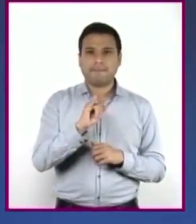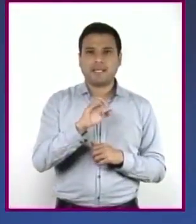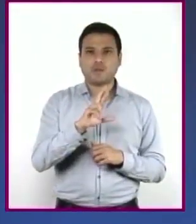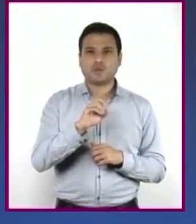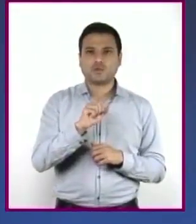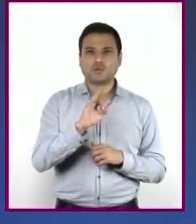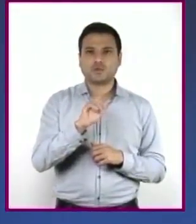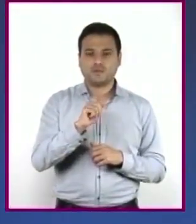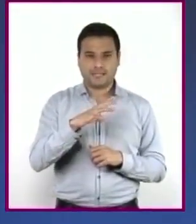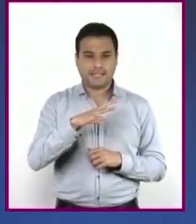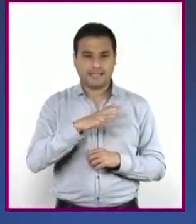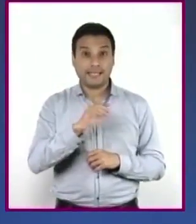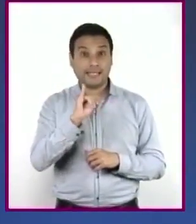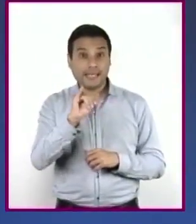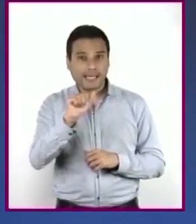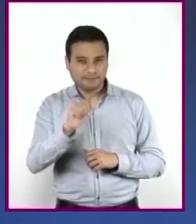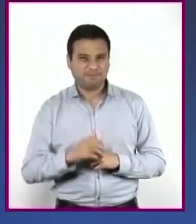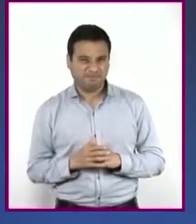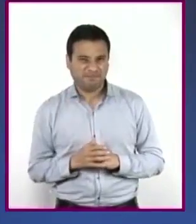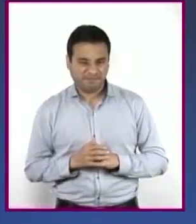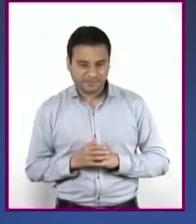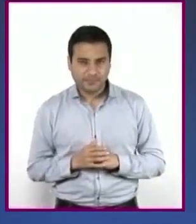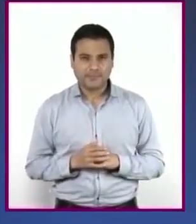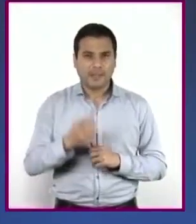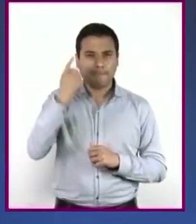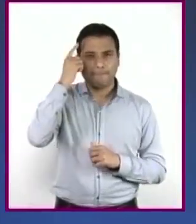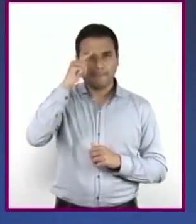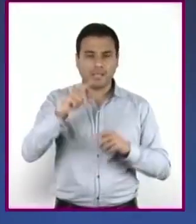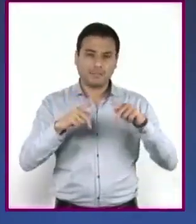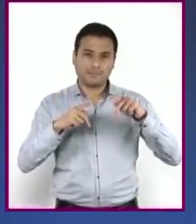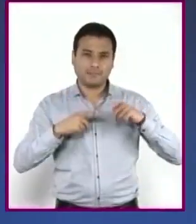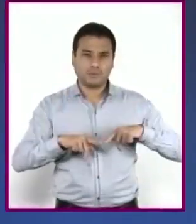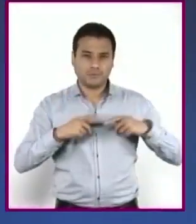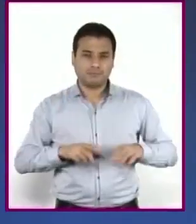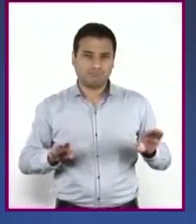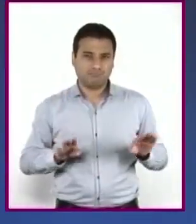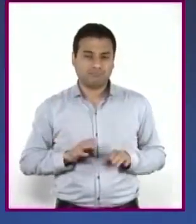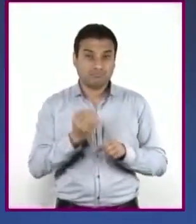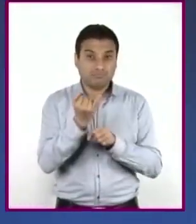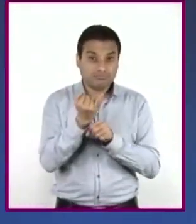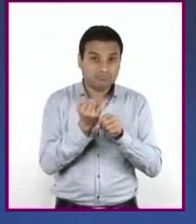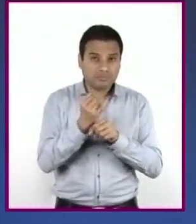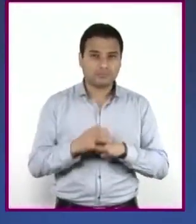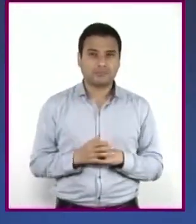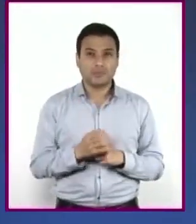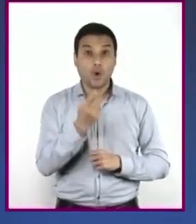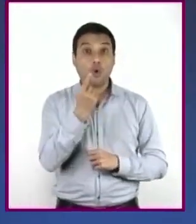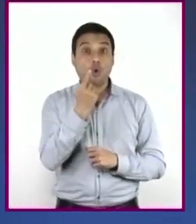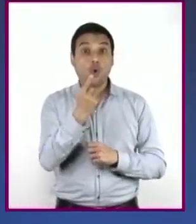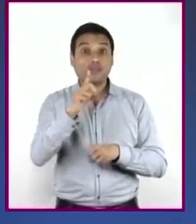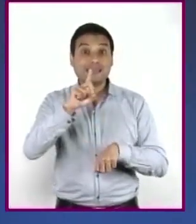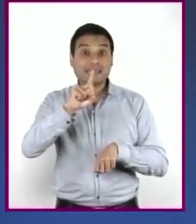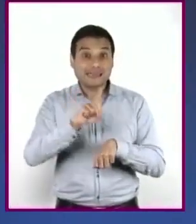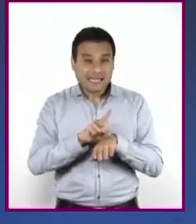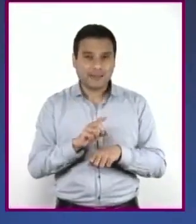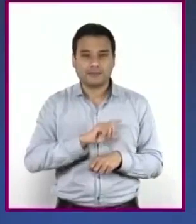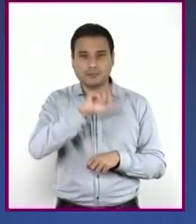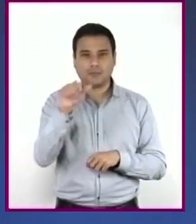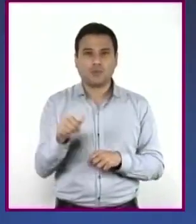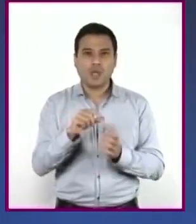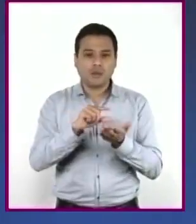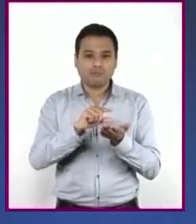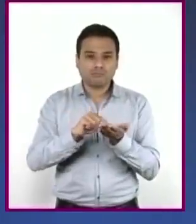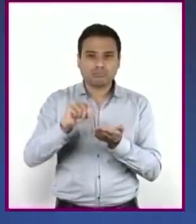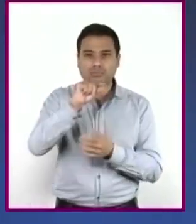una inteligencia artificial llamada Tay, con el fin de conocer más sobre la interacción humana. Duró menos de un día activa